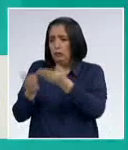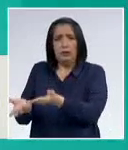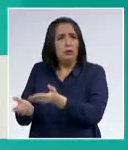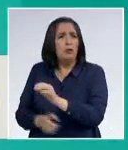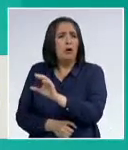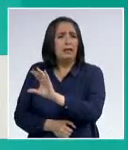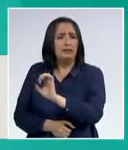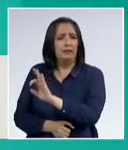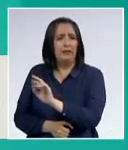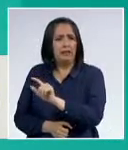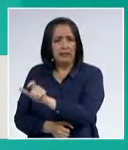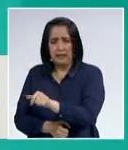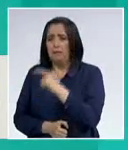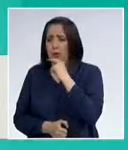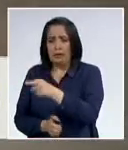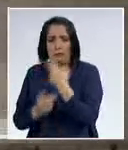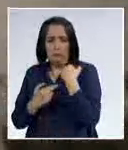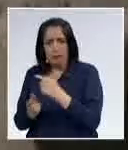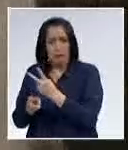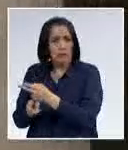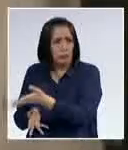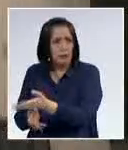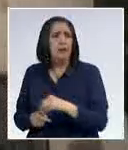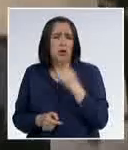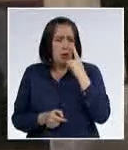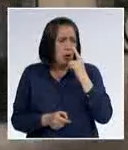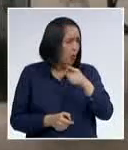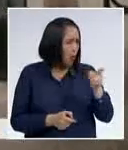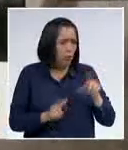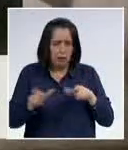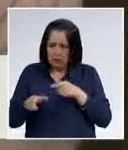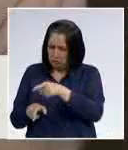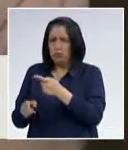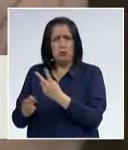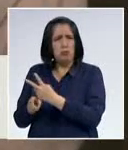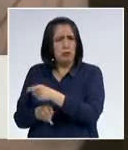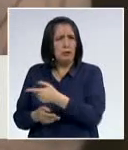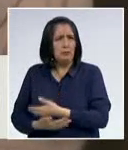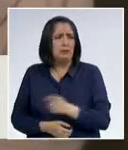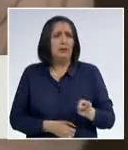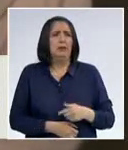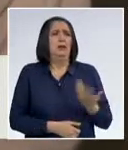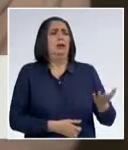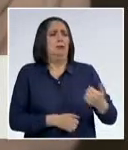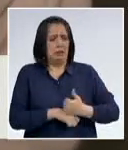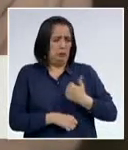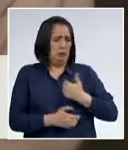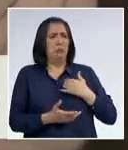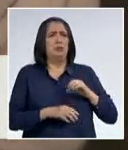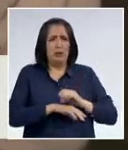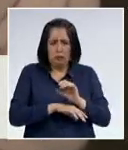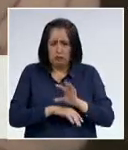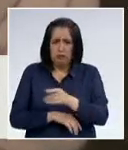Oré Camino de González, una mujer conocida en la zona por cuidar niños. La mamá se me echó la culpa, yo le he recomendado a